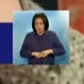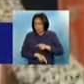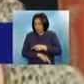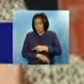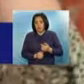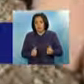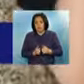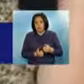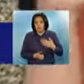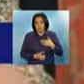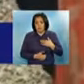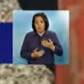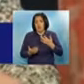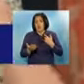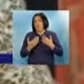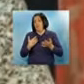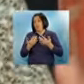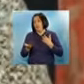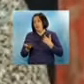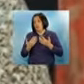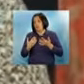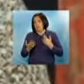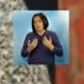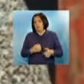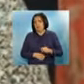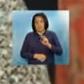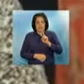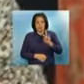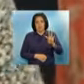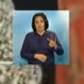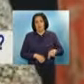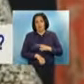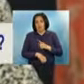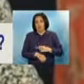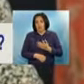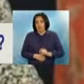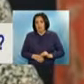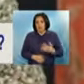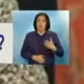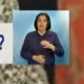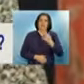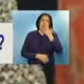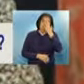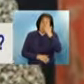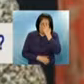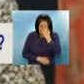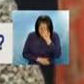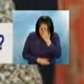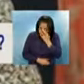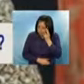costado y habló por 24 horas. Fue casi una tortura.